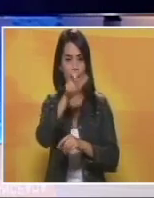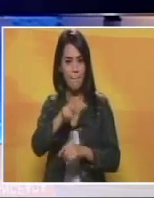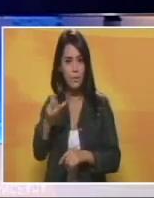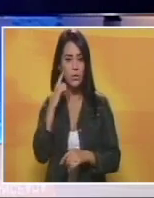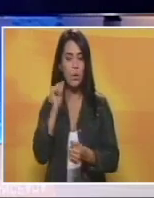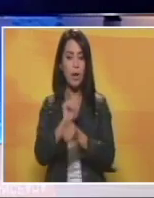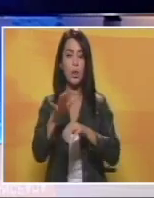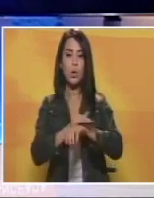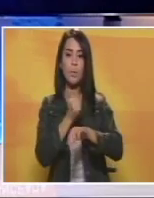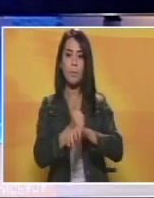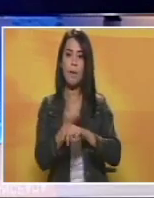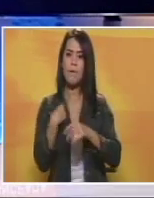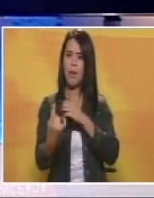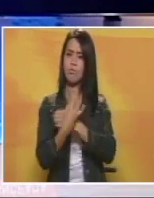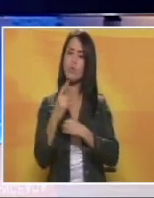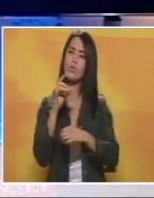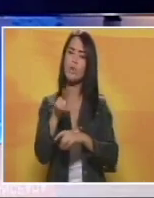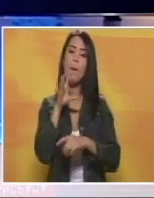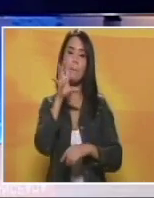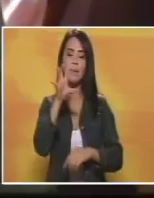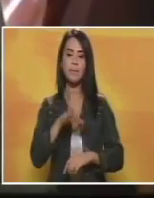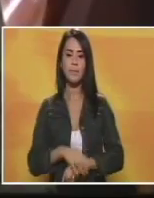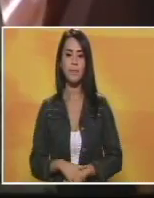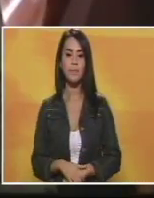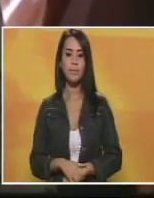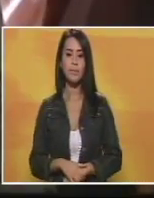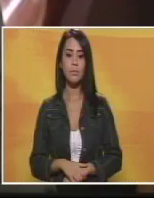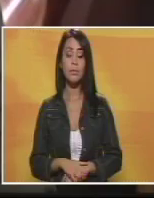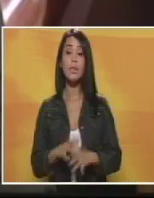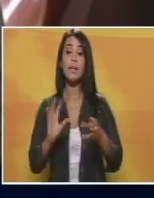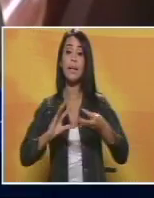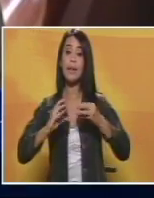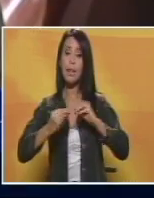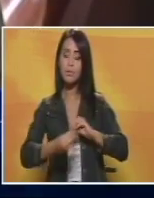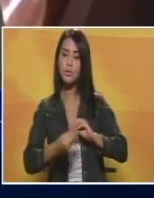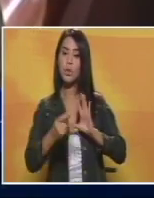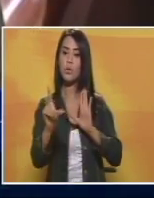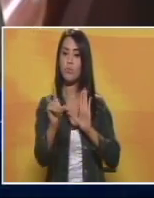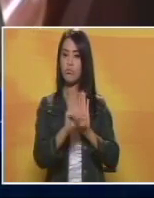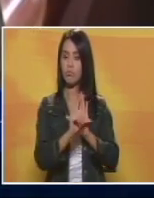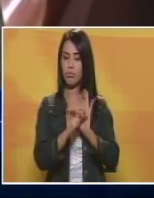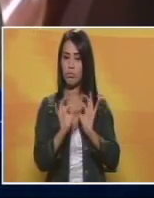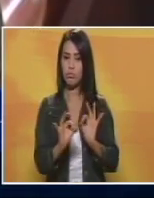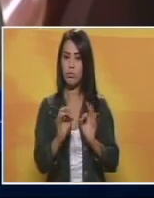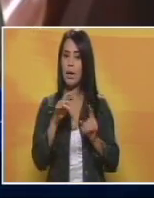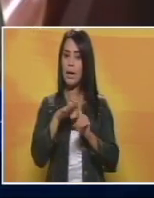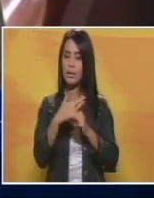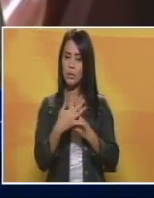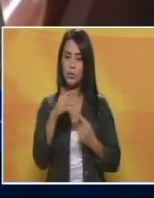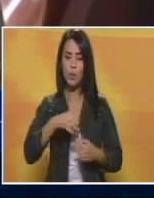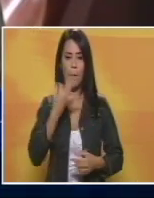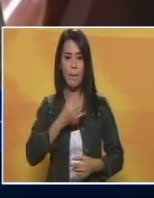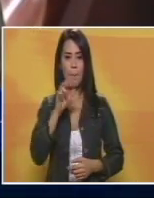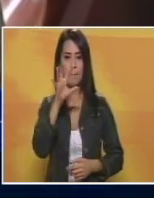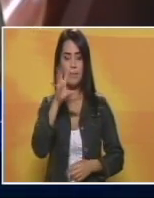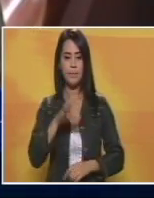que atenten contra la patria. A juicio del magistrado, la reforma de las leyes penales deben adaptarse a la situación país.